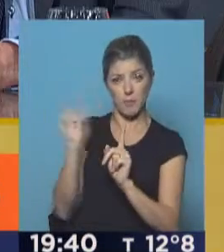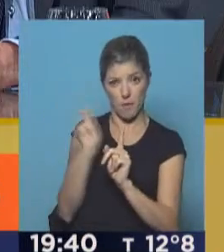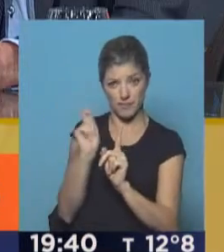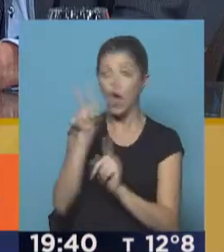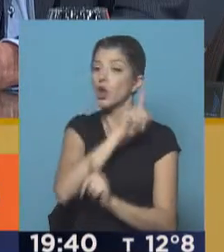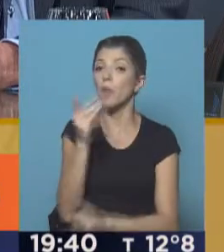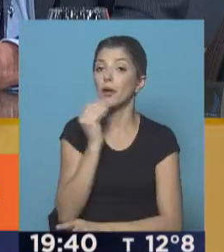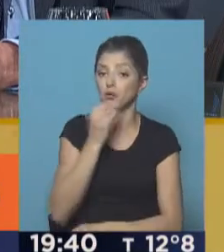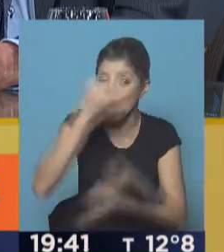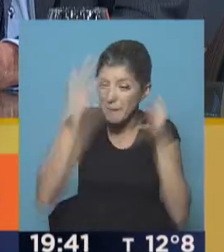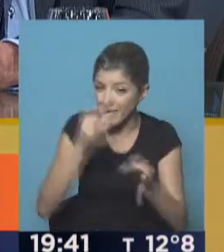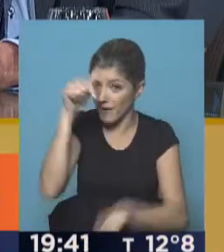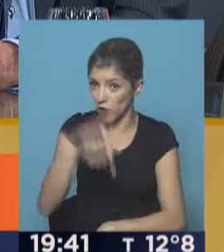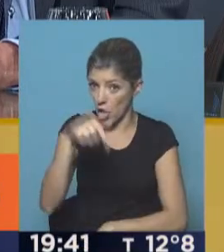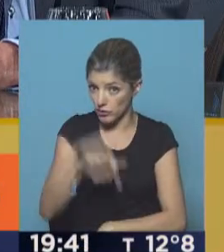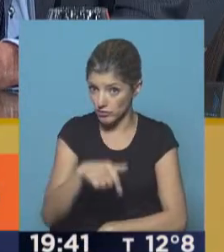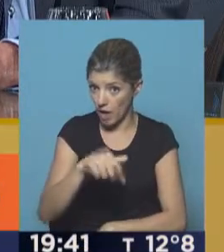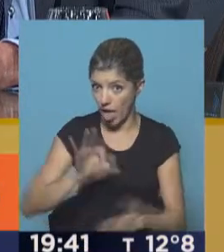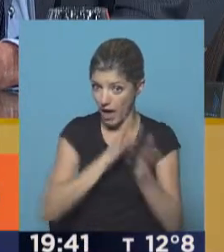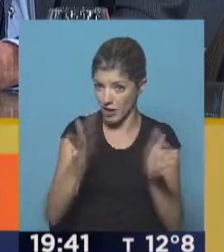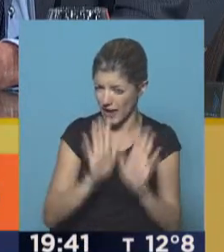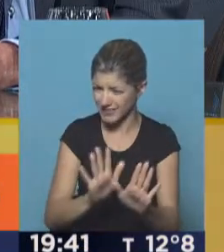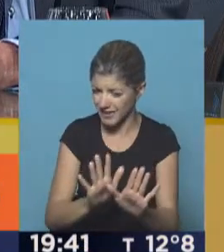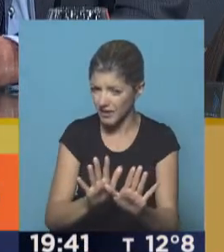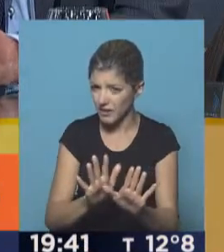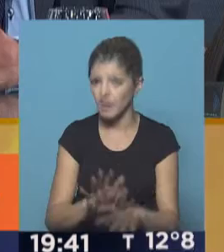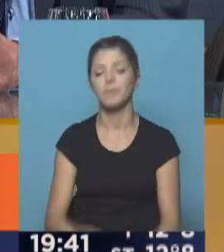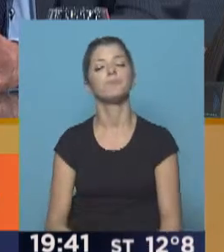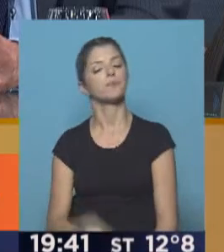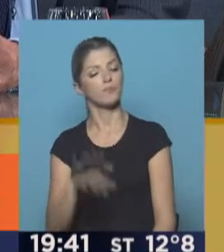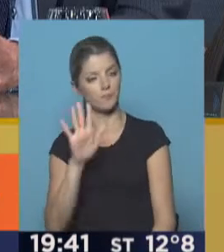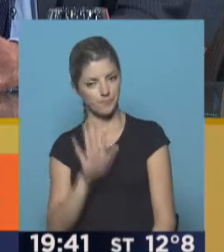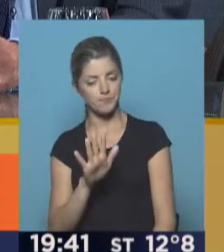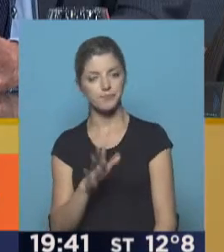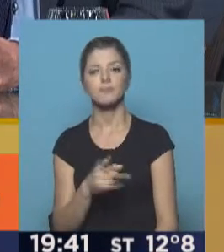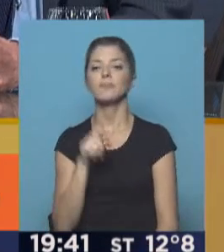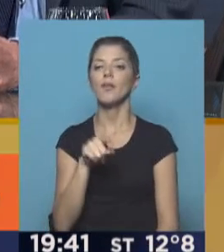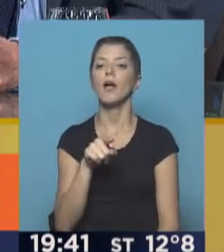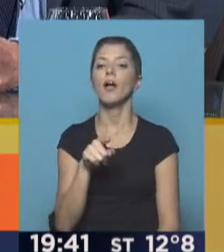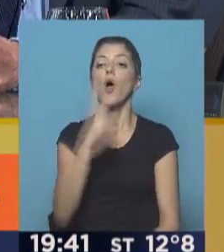consumo real actual de este último bimestre. ¿Es así? No, se fija cuánto fue